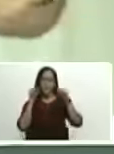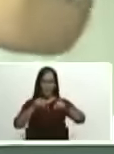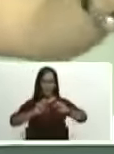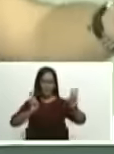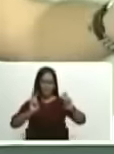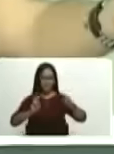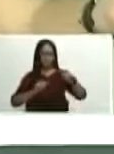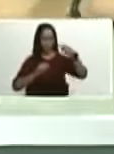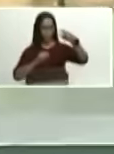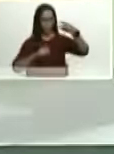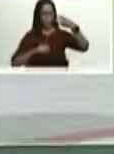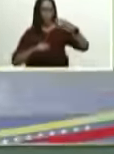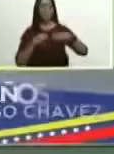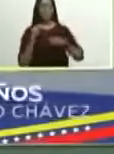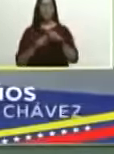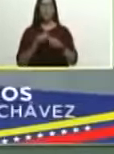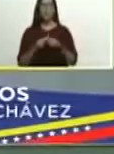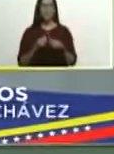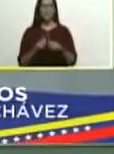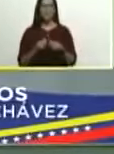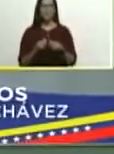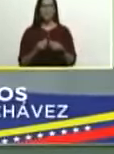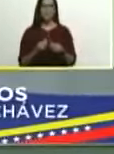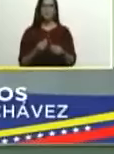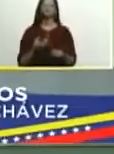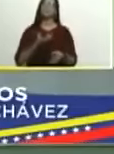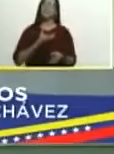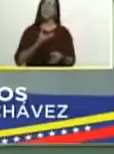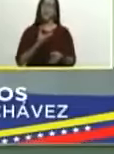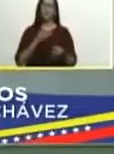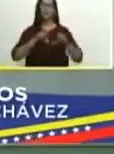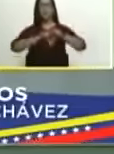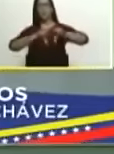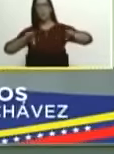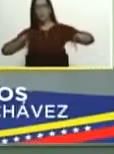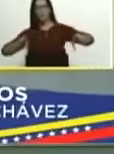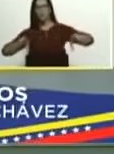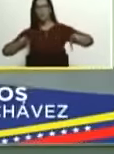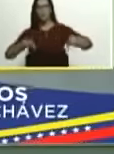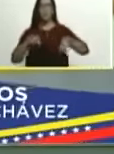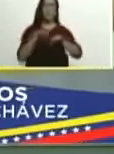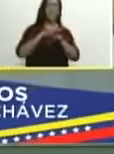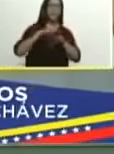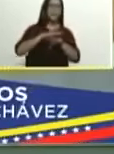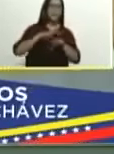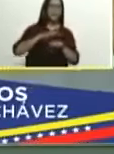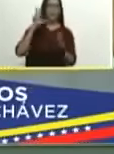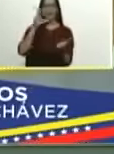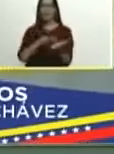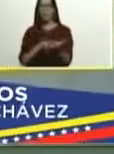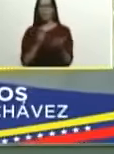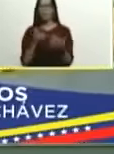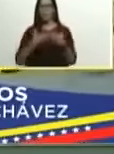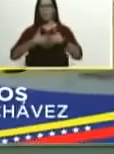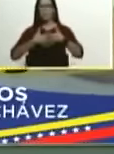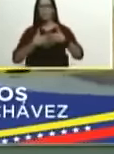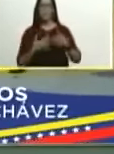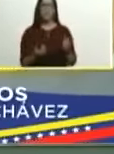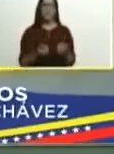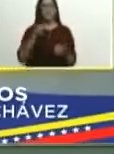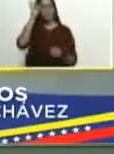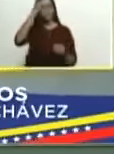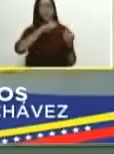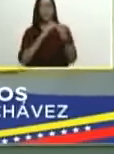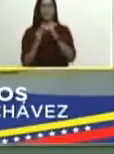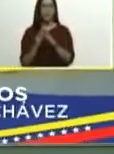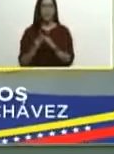en el centro, ¿cómo hacemos? Bueno, el alcalde pone la tubería, el ministro manda la maquinaria, el consejo